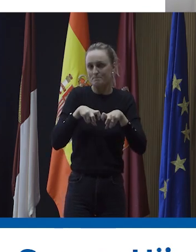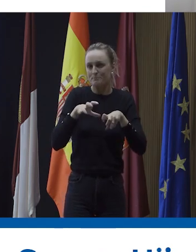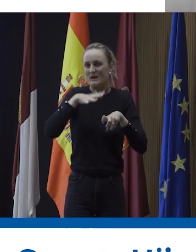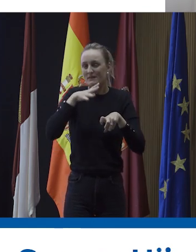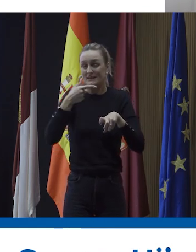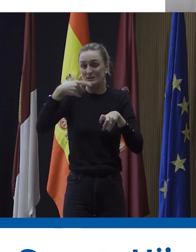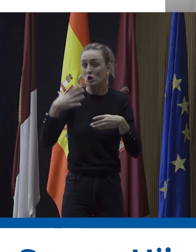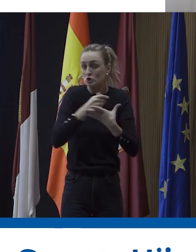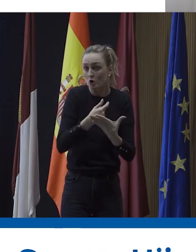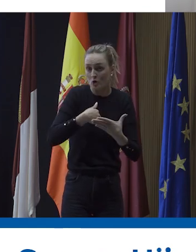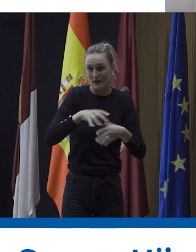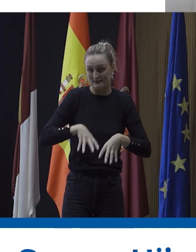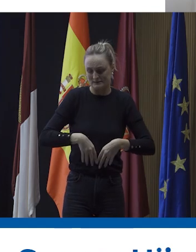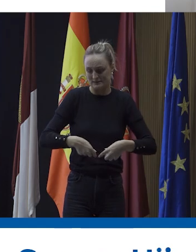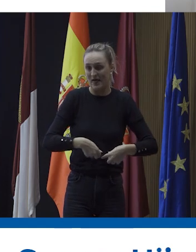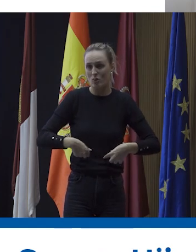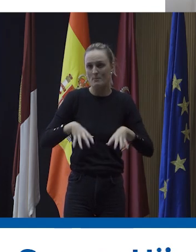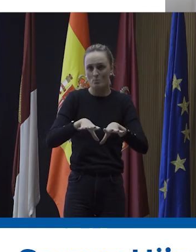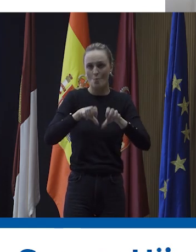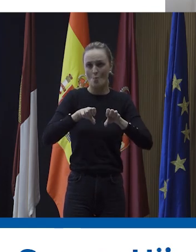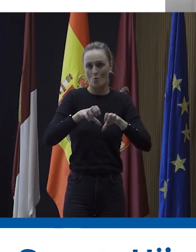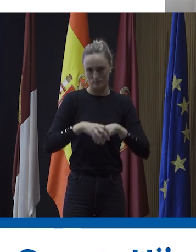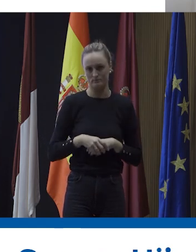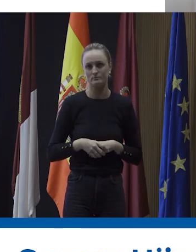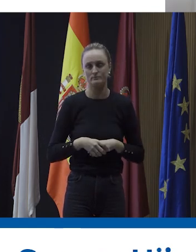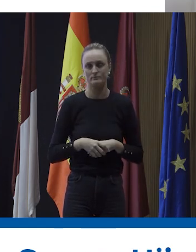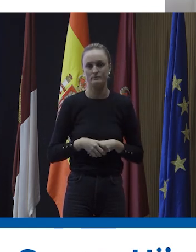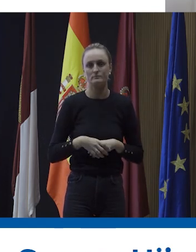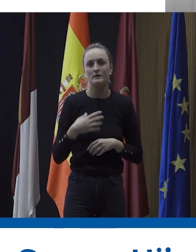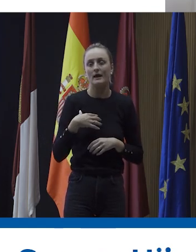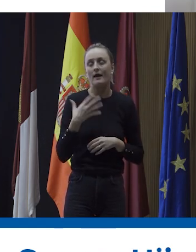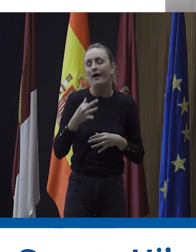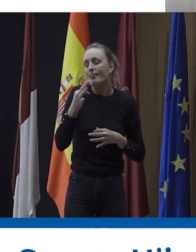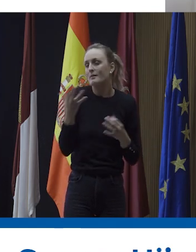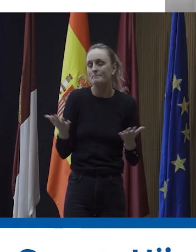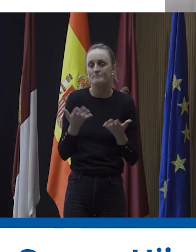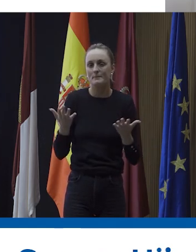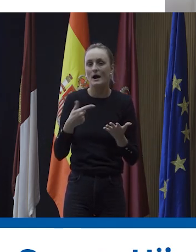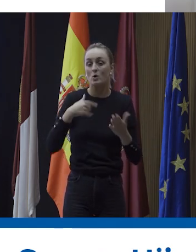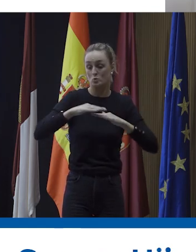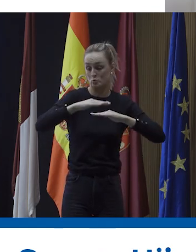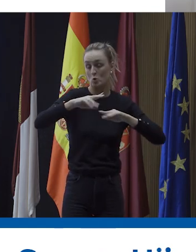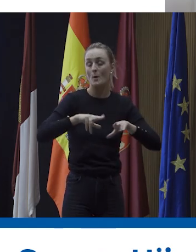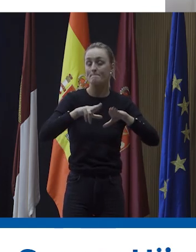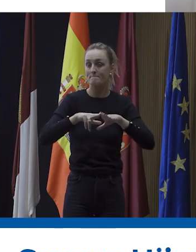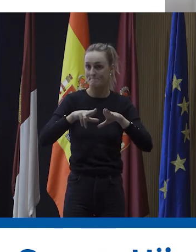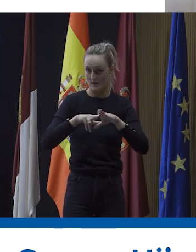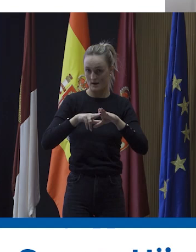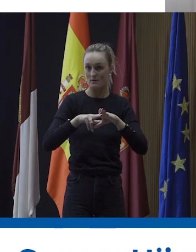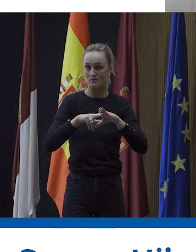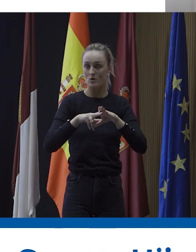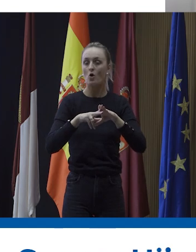que hay dentro del abdomen, ¿vale?, de las vísceras abdominales. Y el suelo pélvico también está formado por